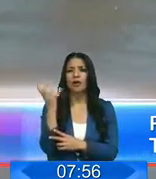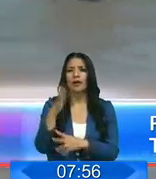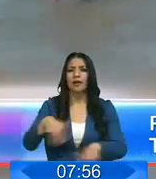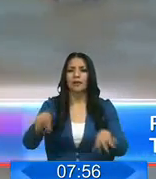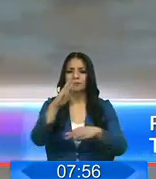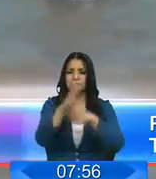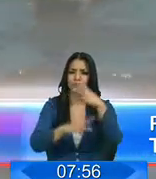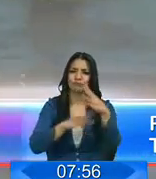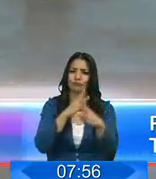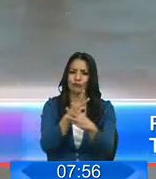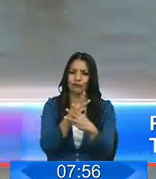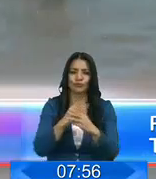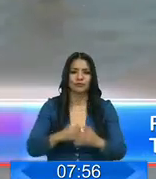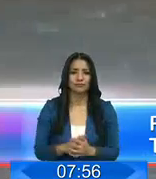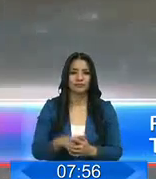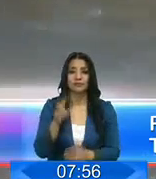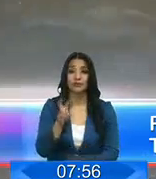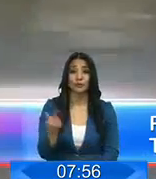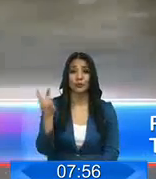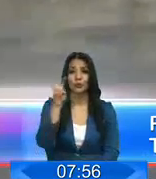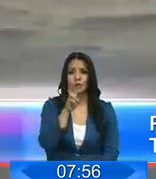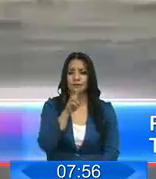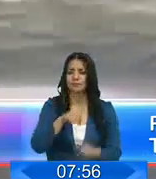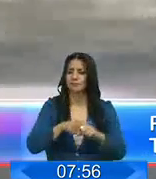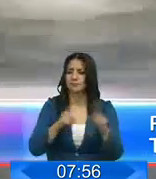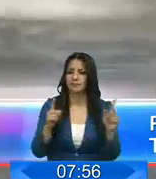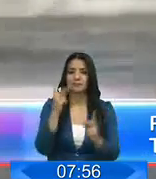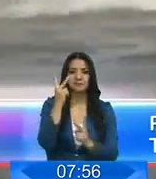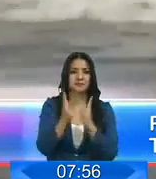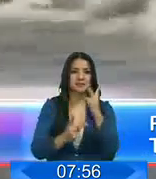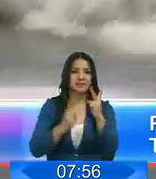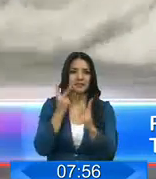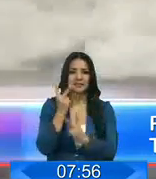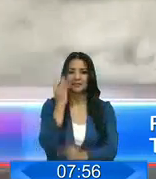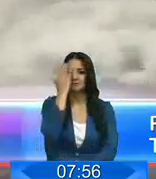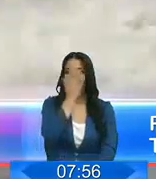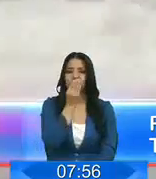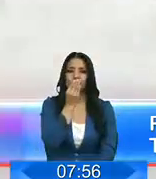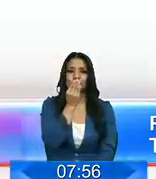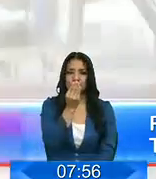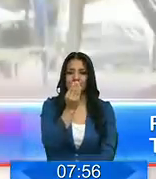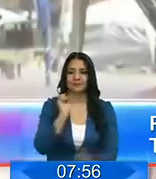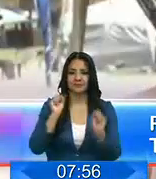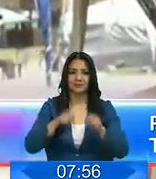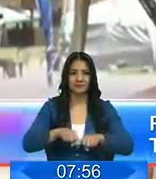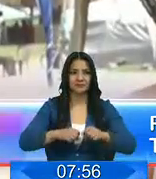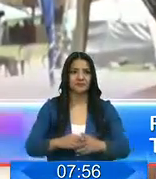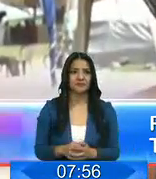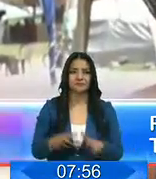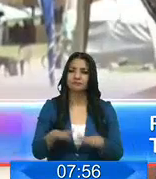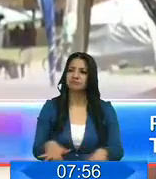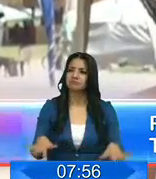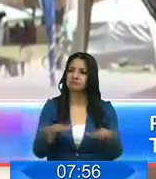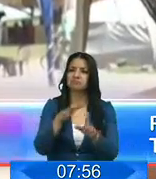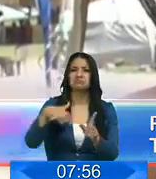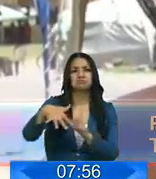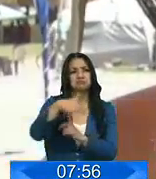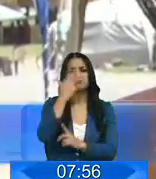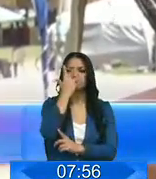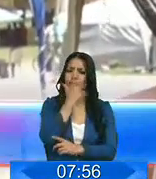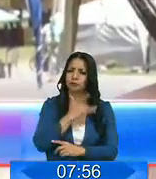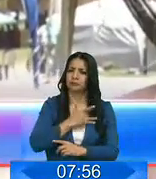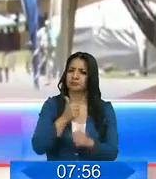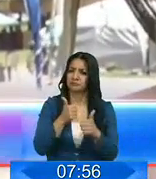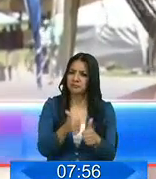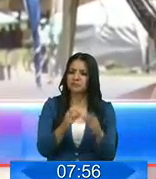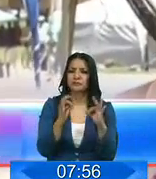Es visitado por miles de turistas que quedan encantados por su belleza natural. Porque es un buen ambiente, se pasa bonito, se puede